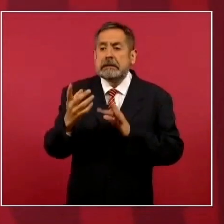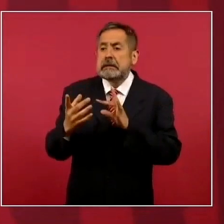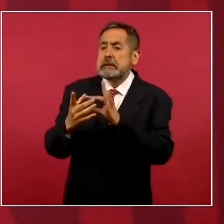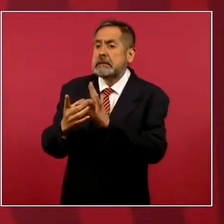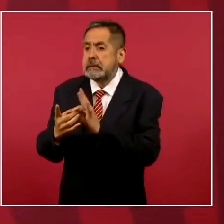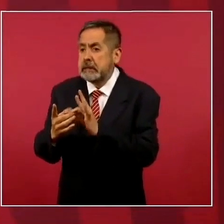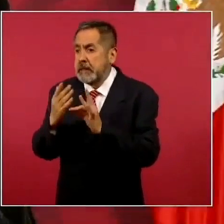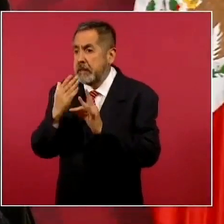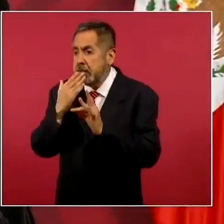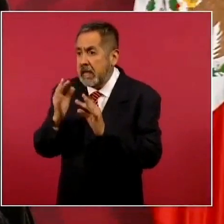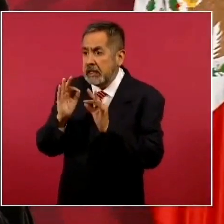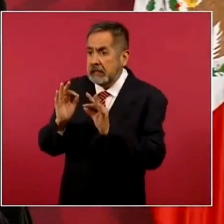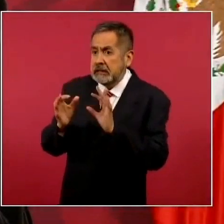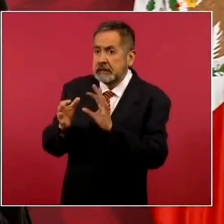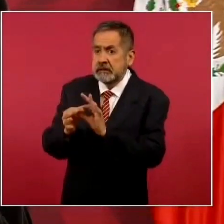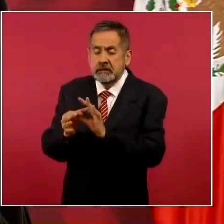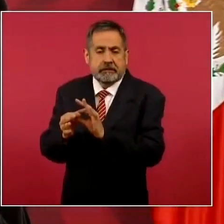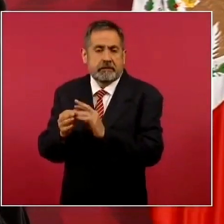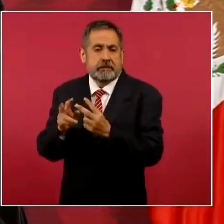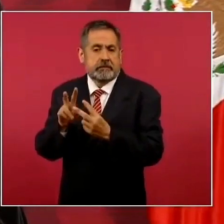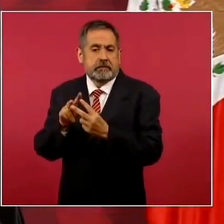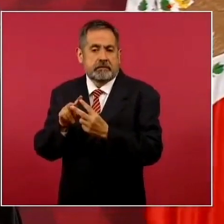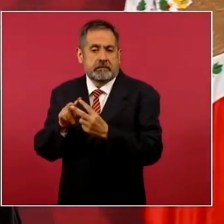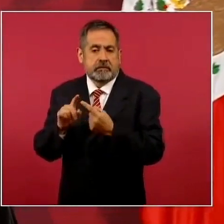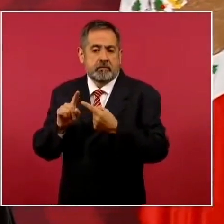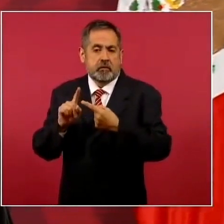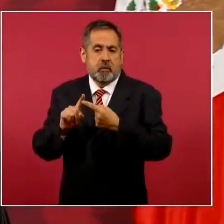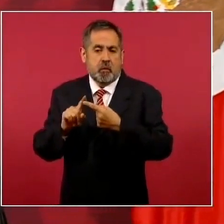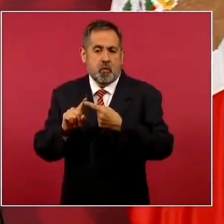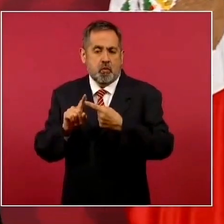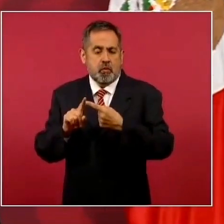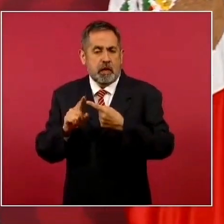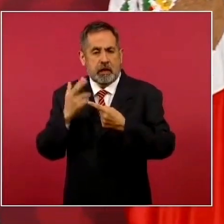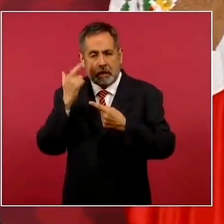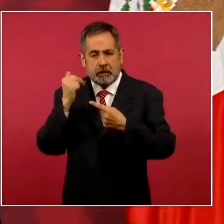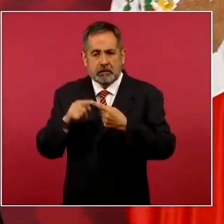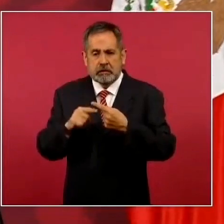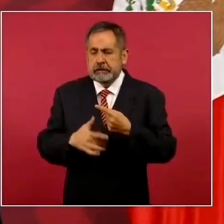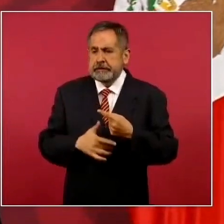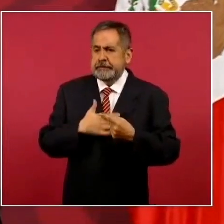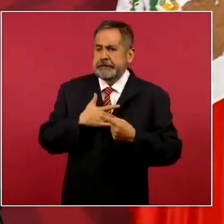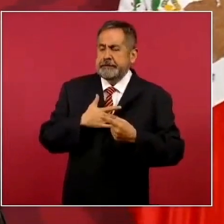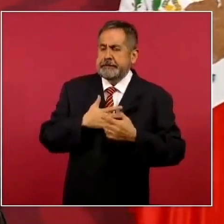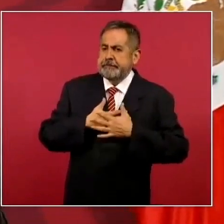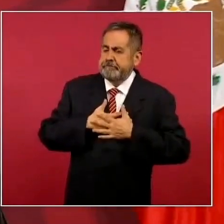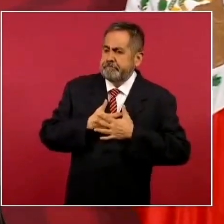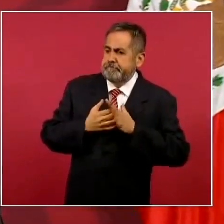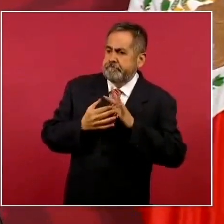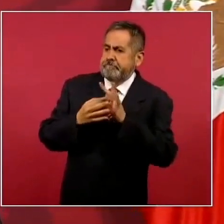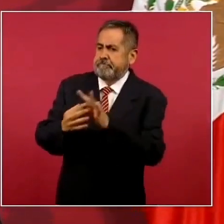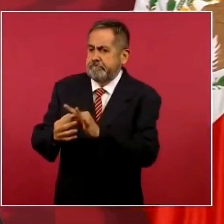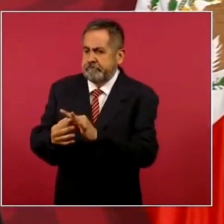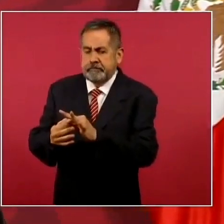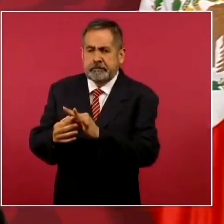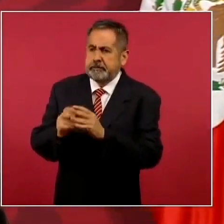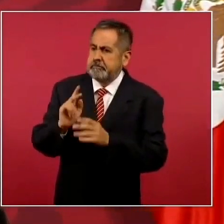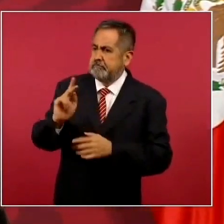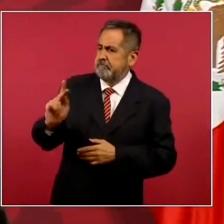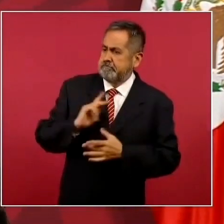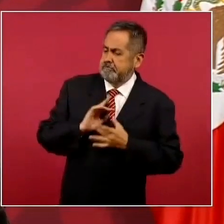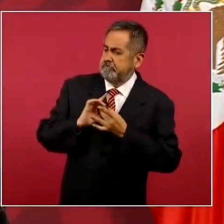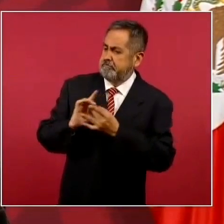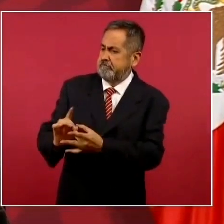por dos razones. Una que es fundamental, por humanismo,